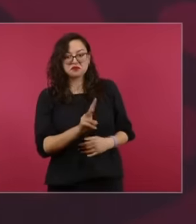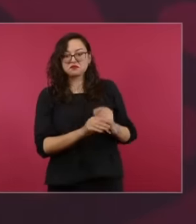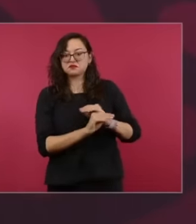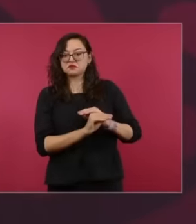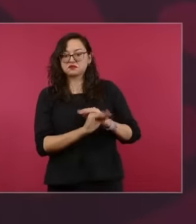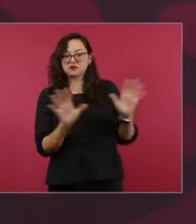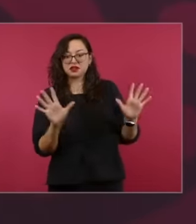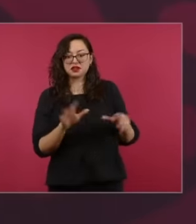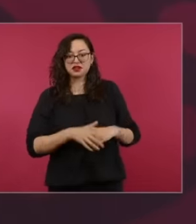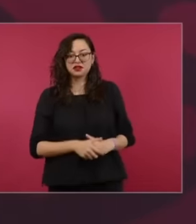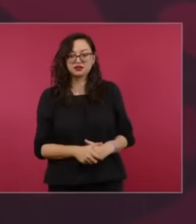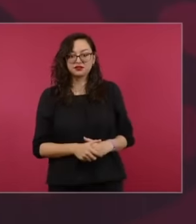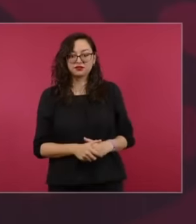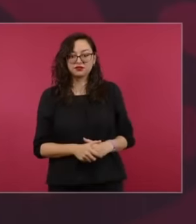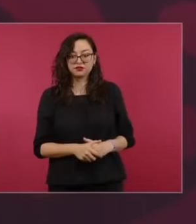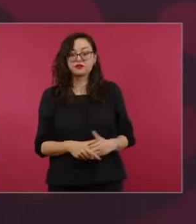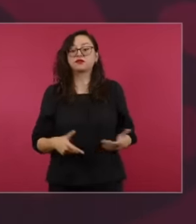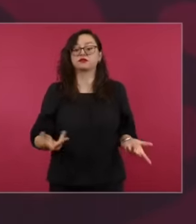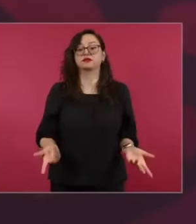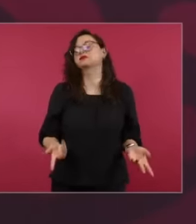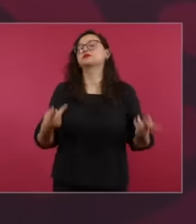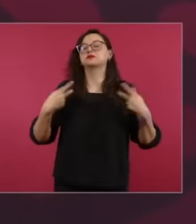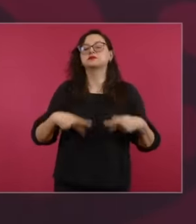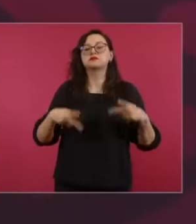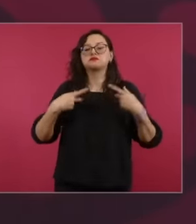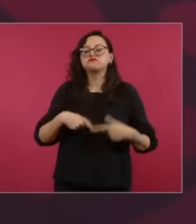Porque el que se atreve a hacer eso,